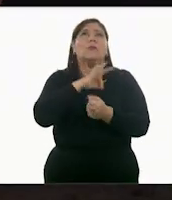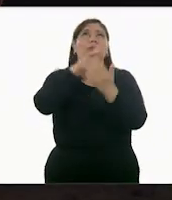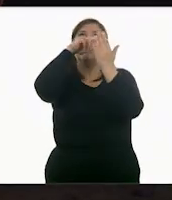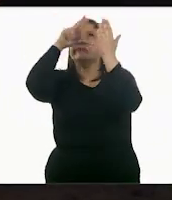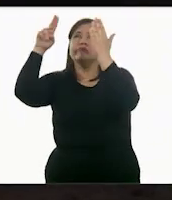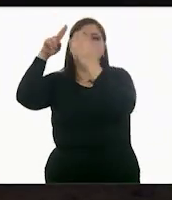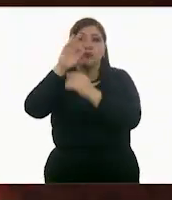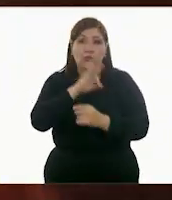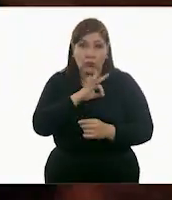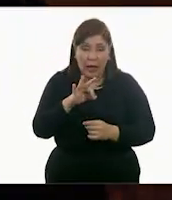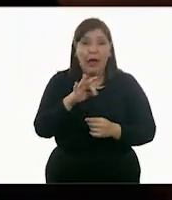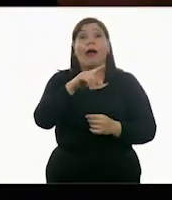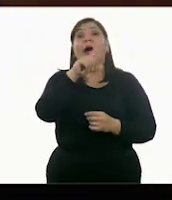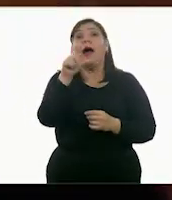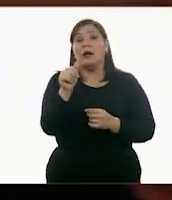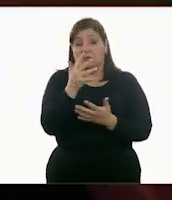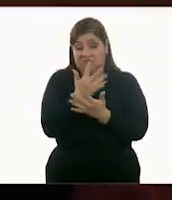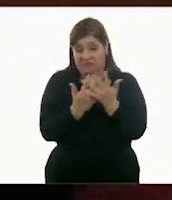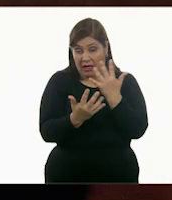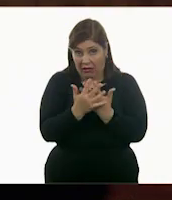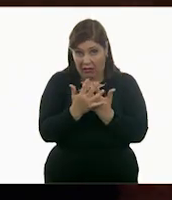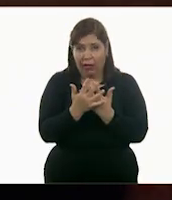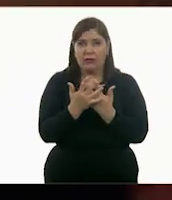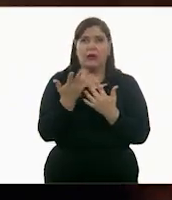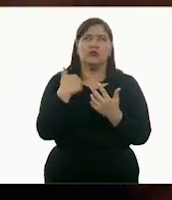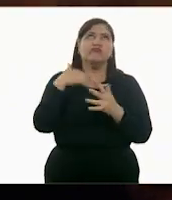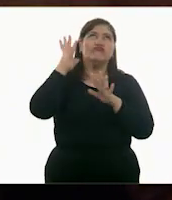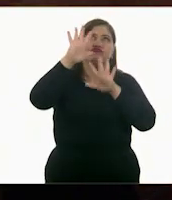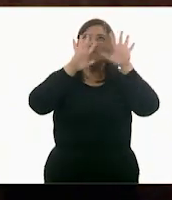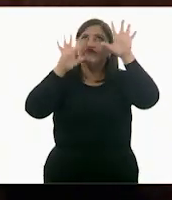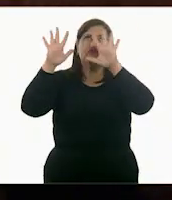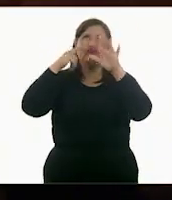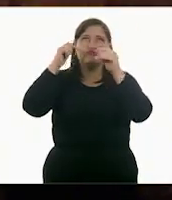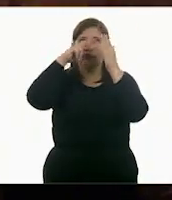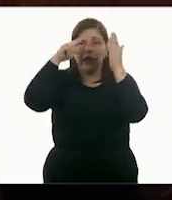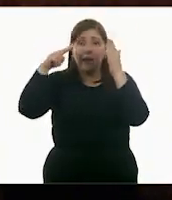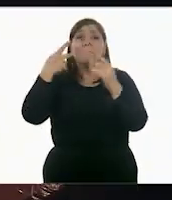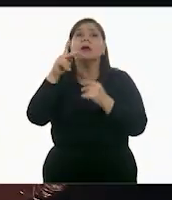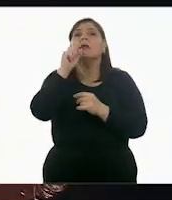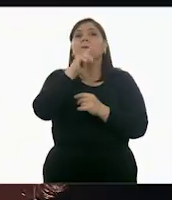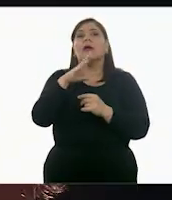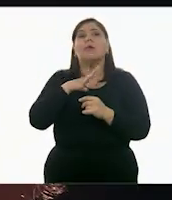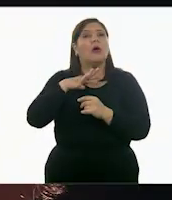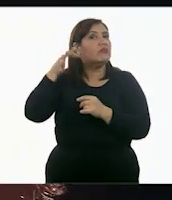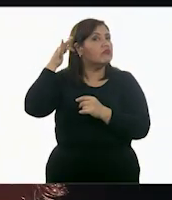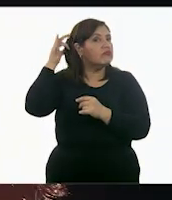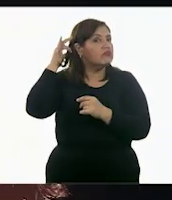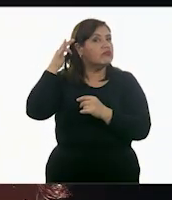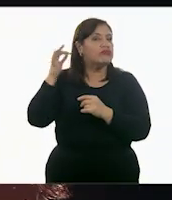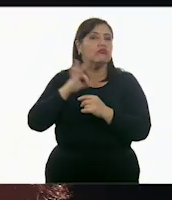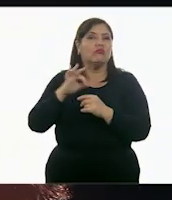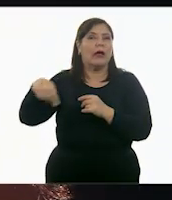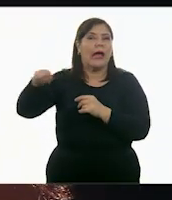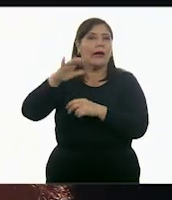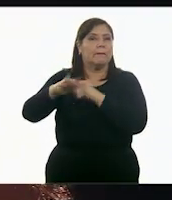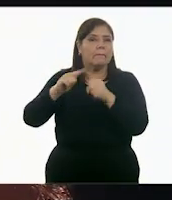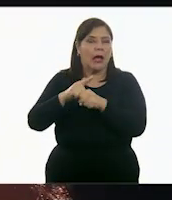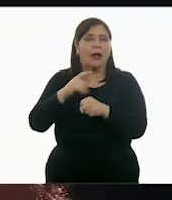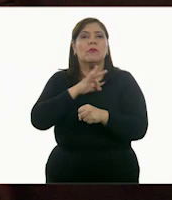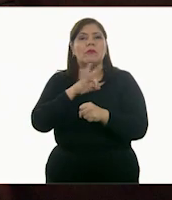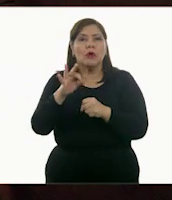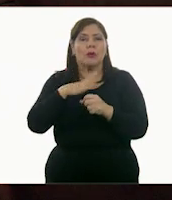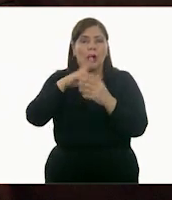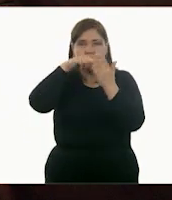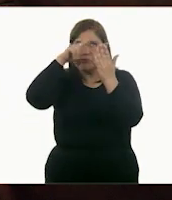manos, utilizaron instrumentos como pinceles hechos con pelo de animal e incluso carrizos para soplar